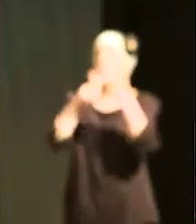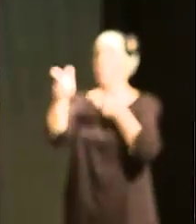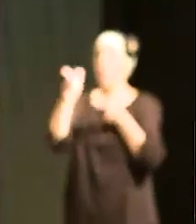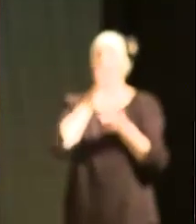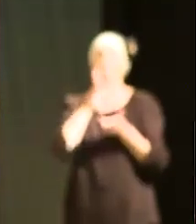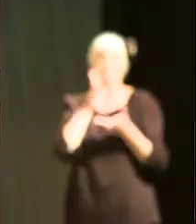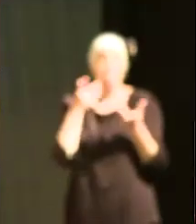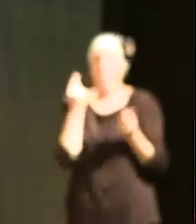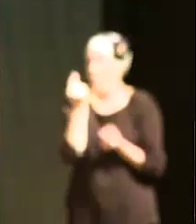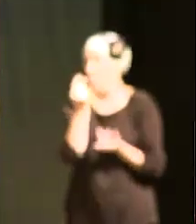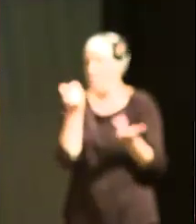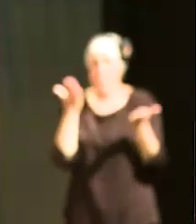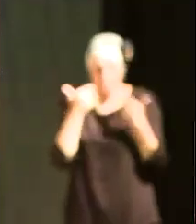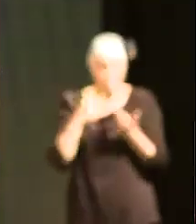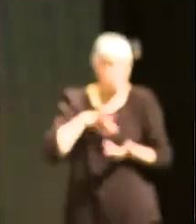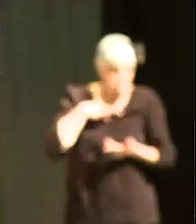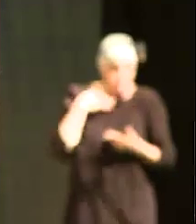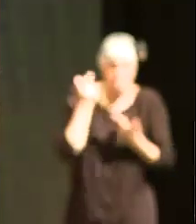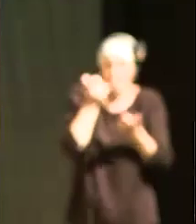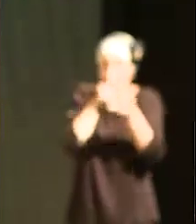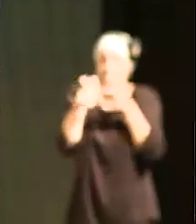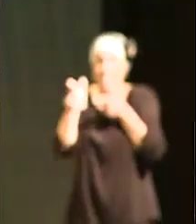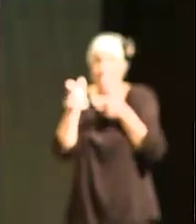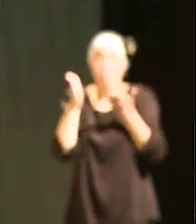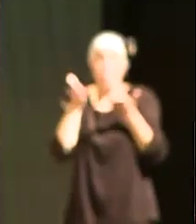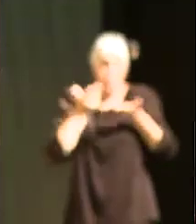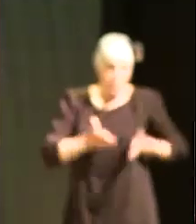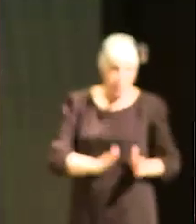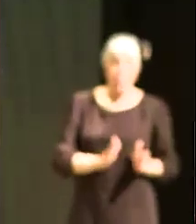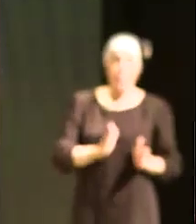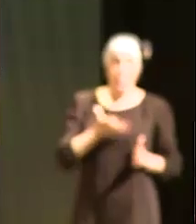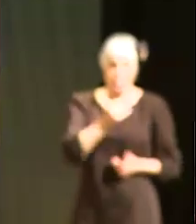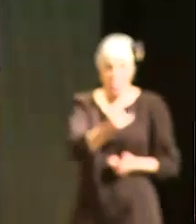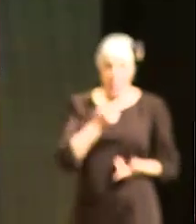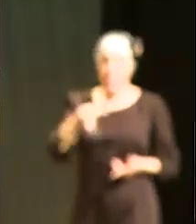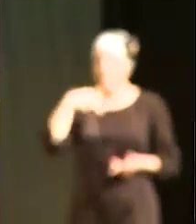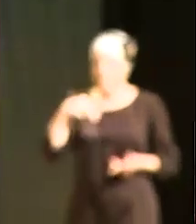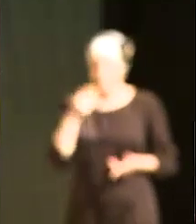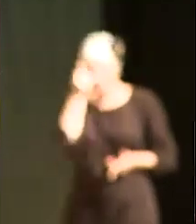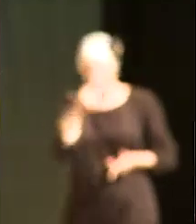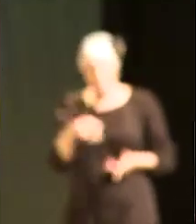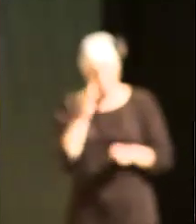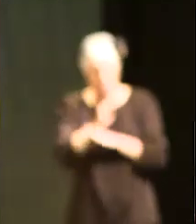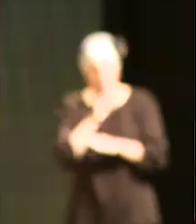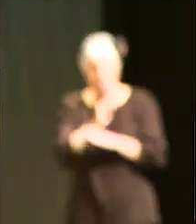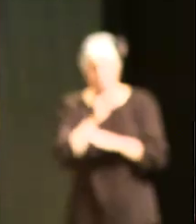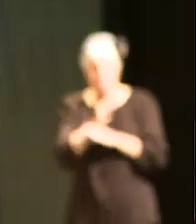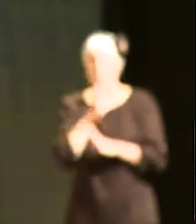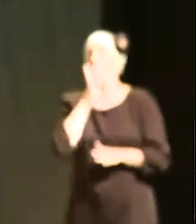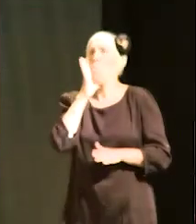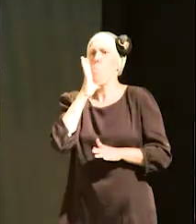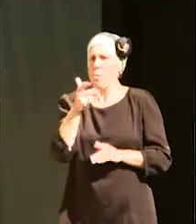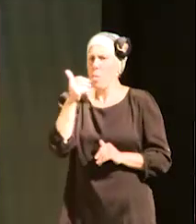tienen nada podrían ir claro pero tienen hijos nietos ahora y entonces ha habido todo un trabajo de